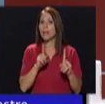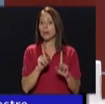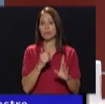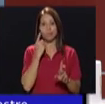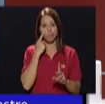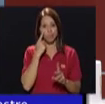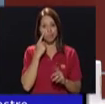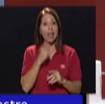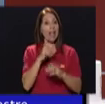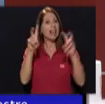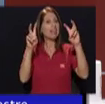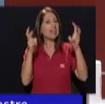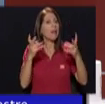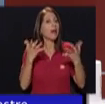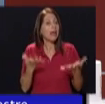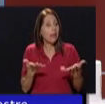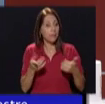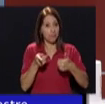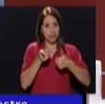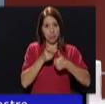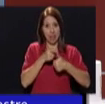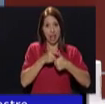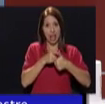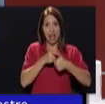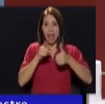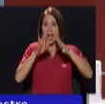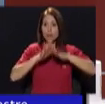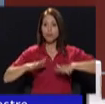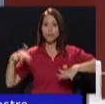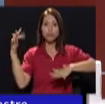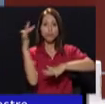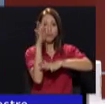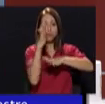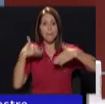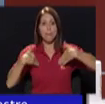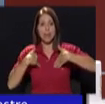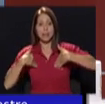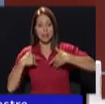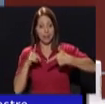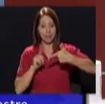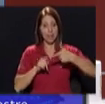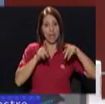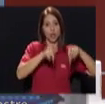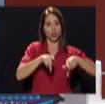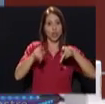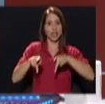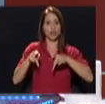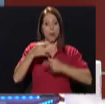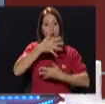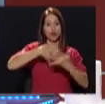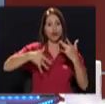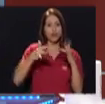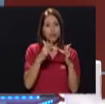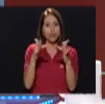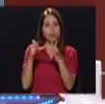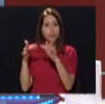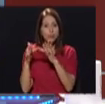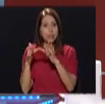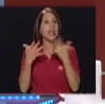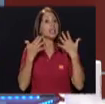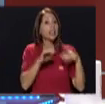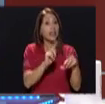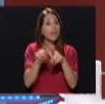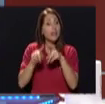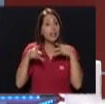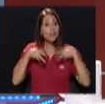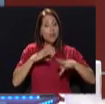se las trae. El tema de la interrelación entre la vida silvestre y los seres humanos. Hemos escuchado en diferentes